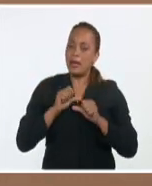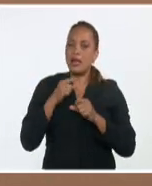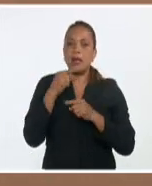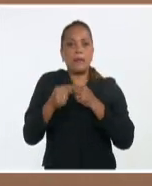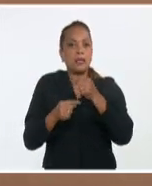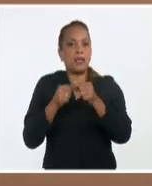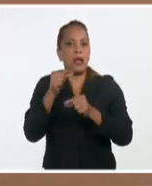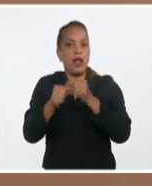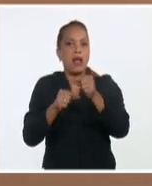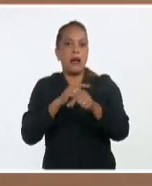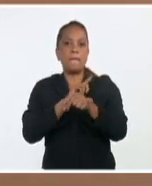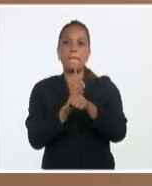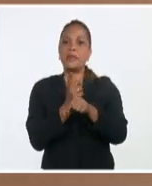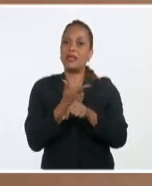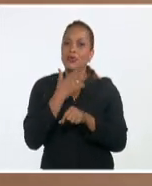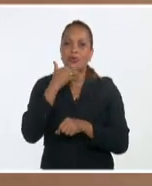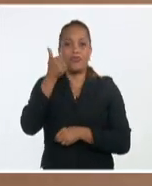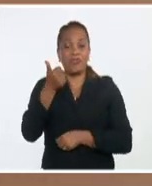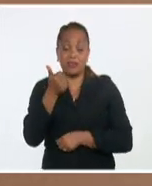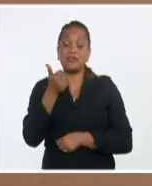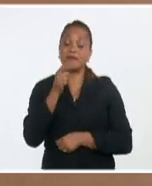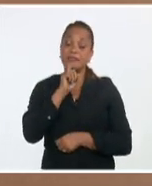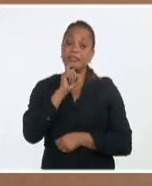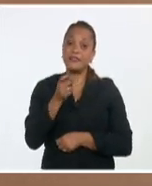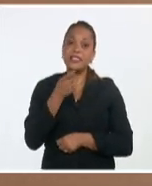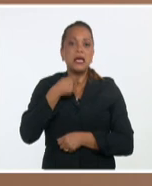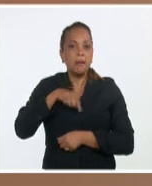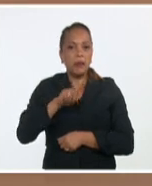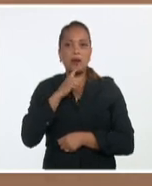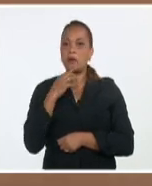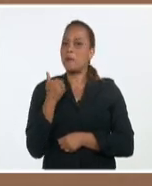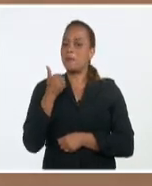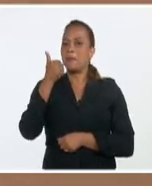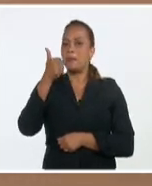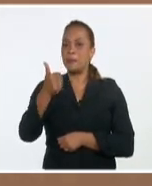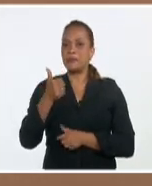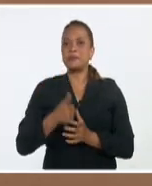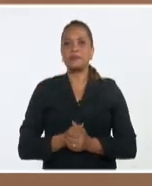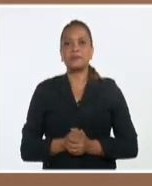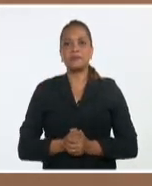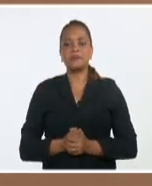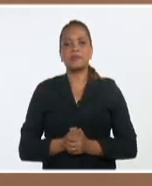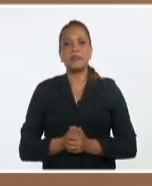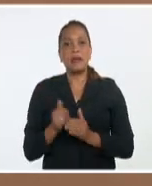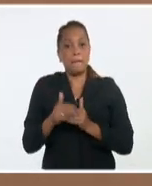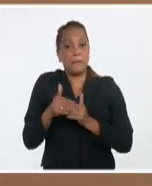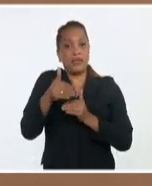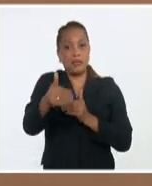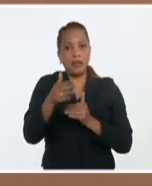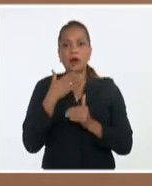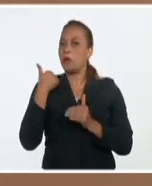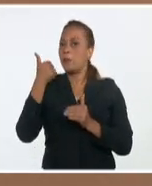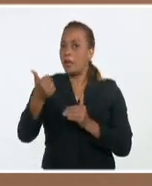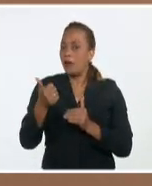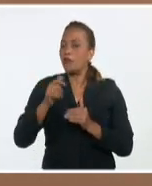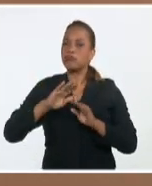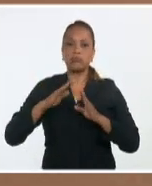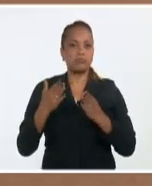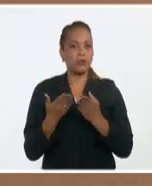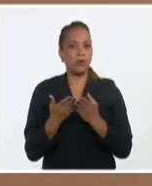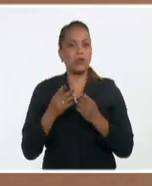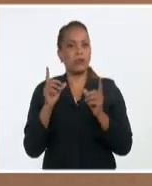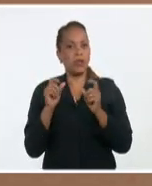pasan los partidos y no tienes un resultado positivo. Y bueno, la hemos roto. Creo que ahora vendrán las cosas mucho mejor, mucho más rodadas.